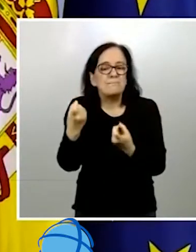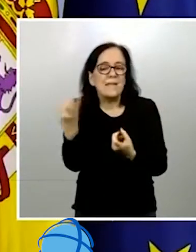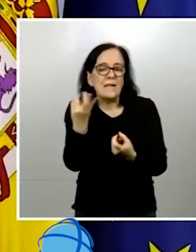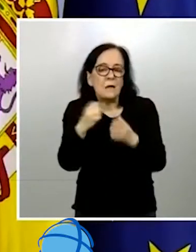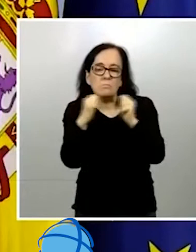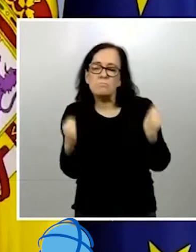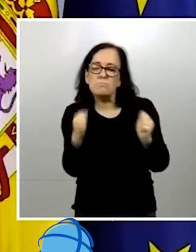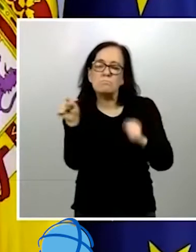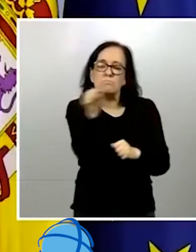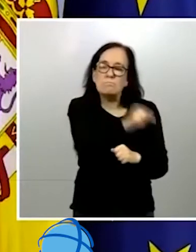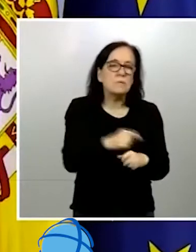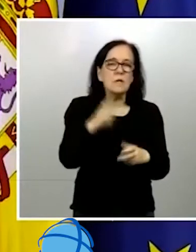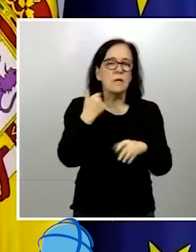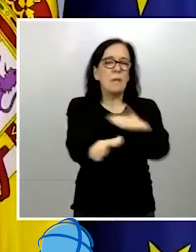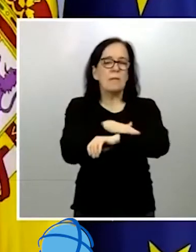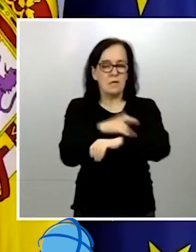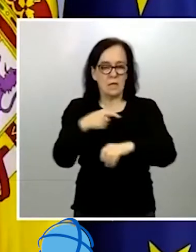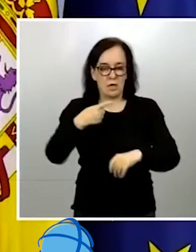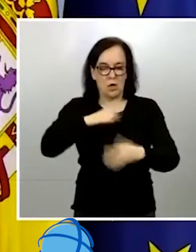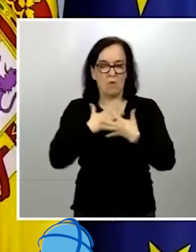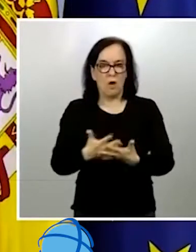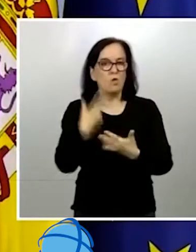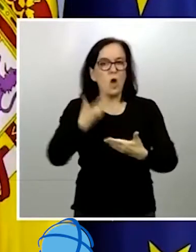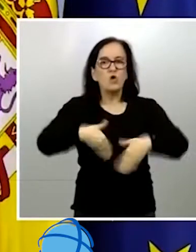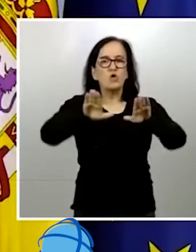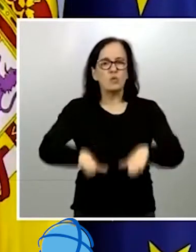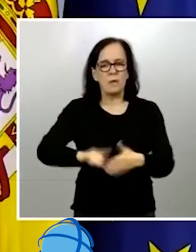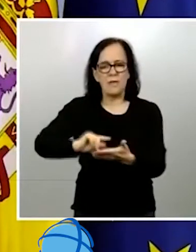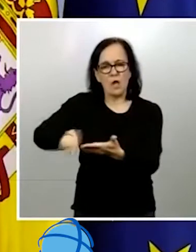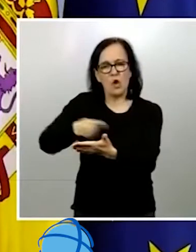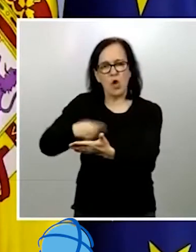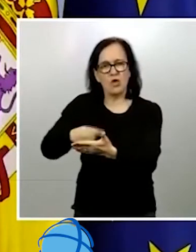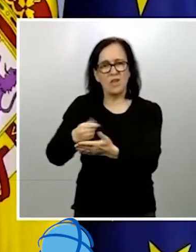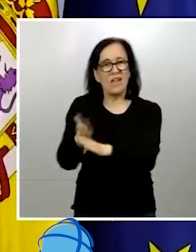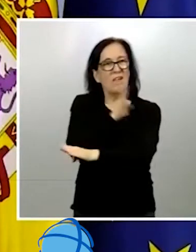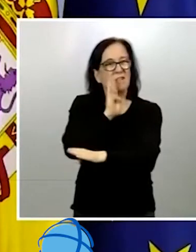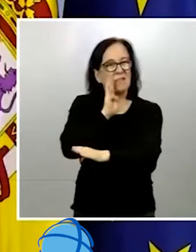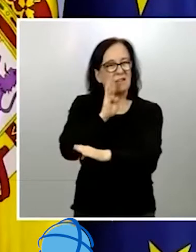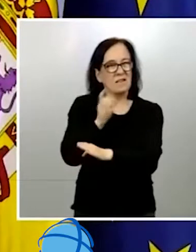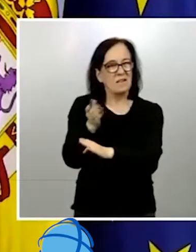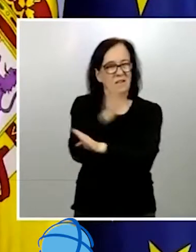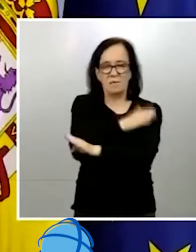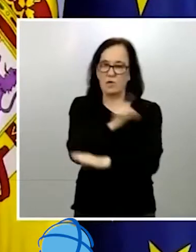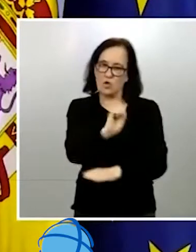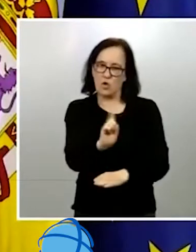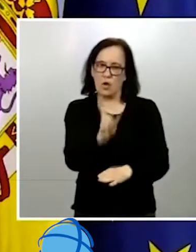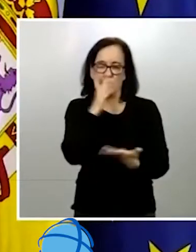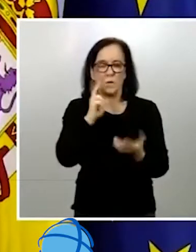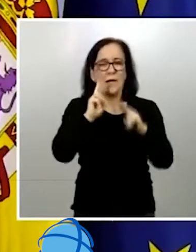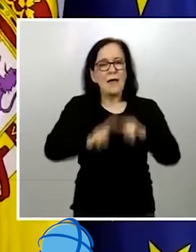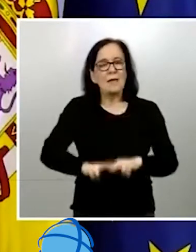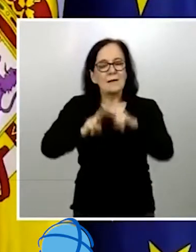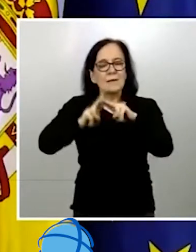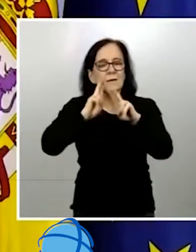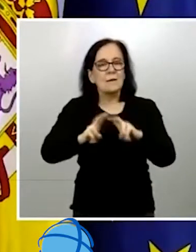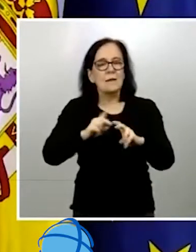Ministerio no es suspender contratos, como se hizo en otras ocasiones, sino, en todo caso, revisar los plazos, pero